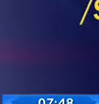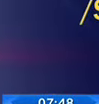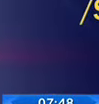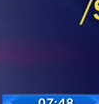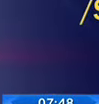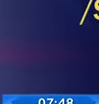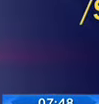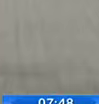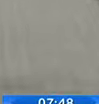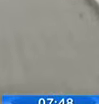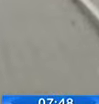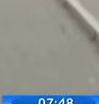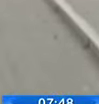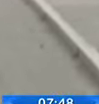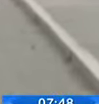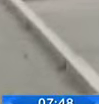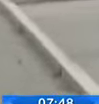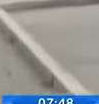www.gofundme.com/serendipiasobreruedas.